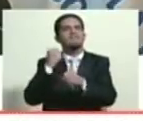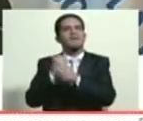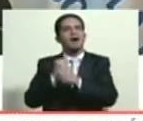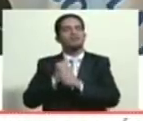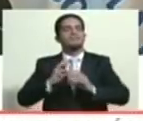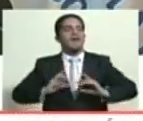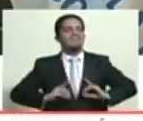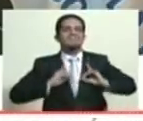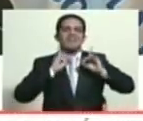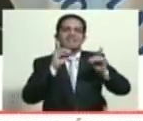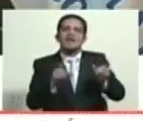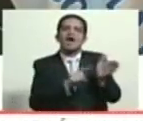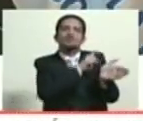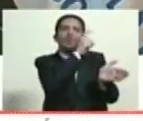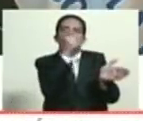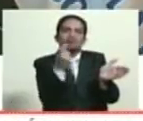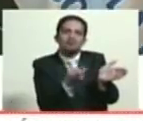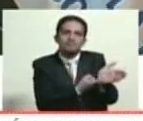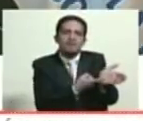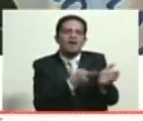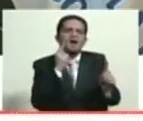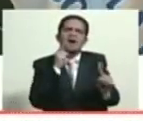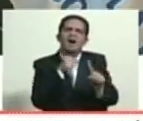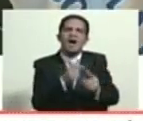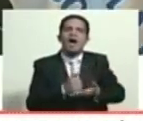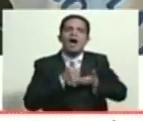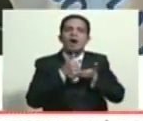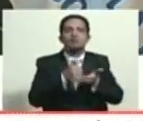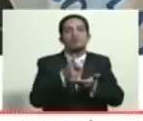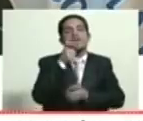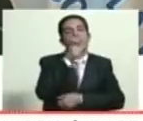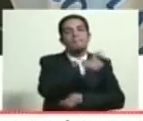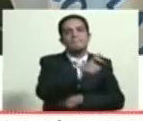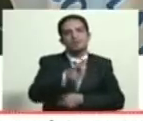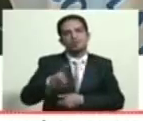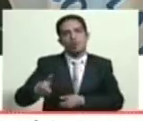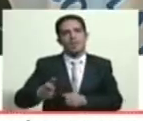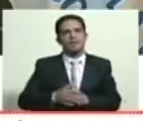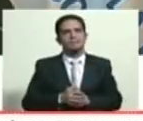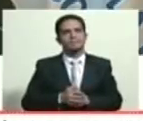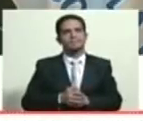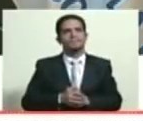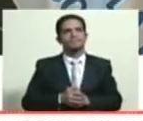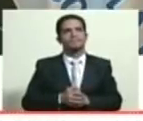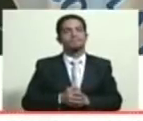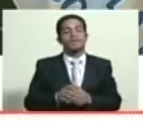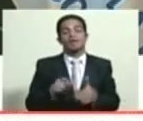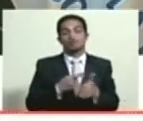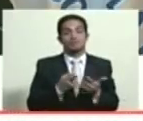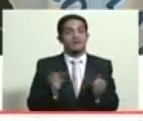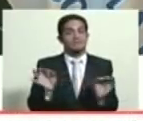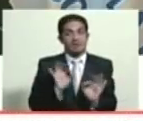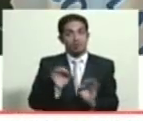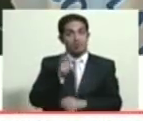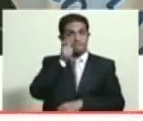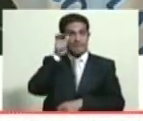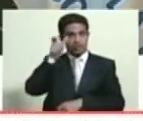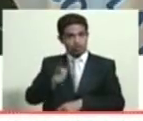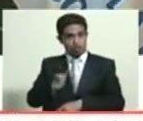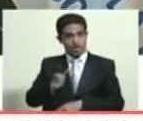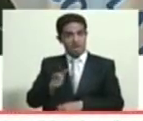dedicación exclusiva en beneficio de los intereses del pueblo. Por ello, ningún diputado y